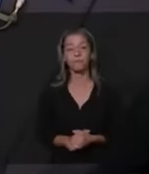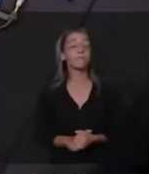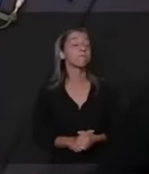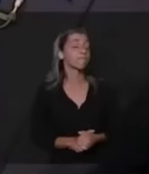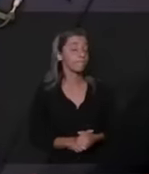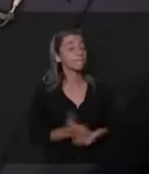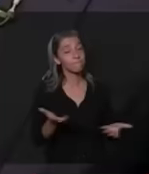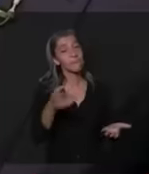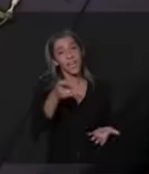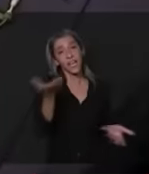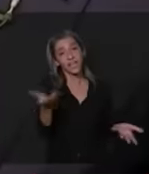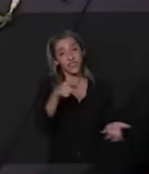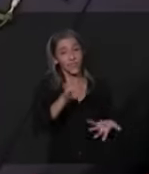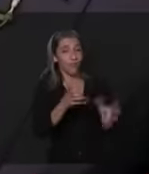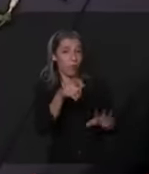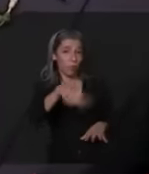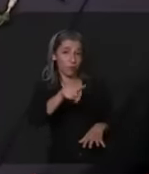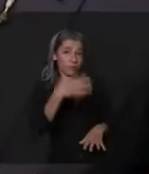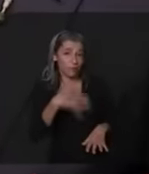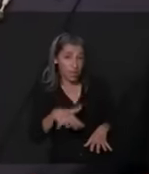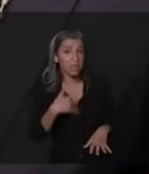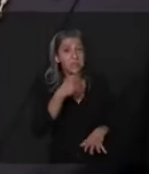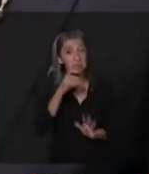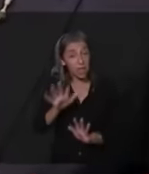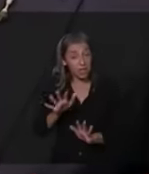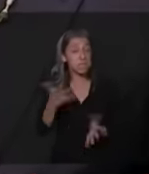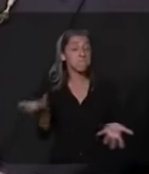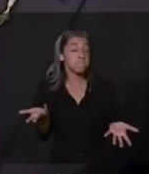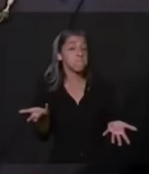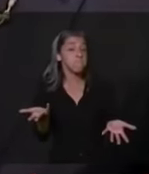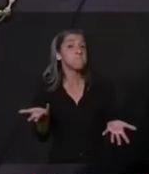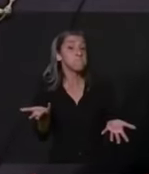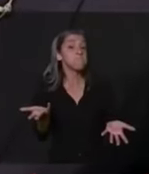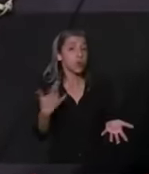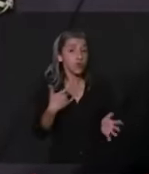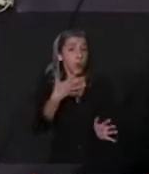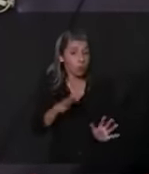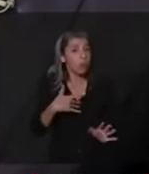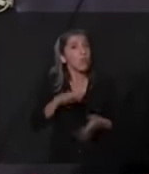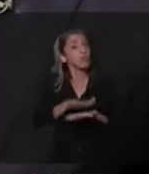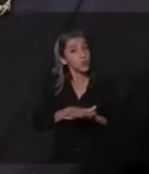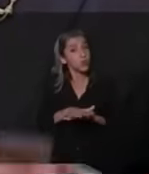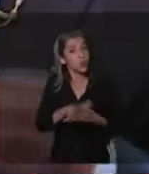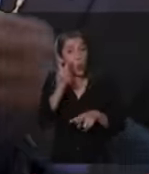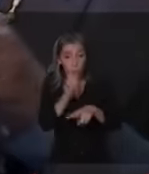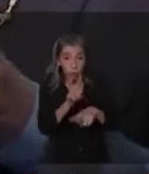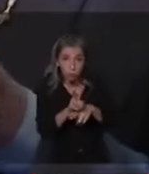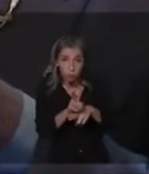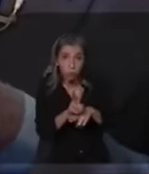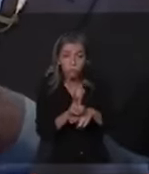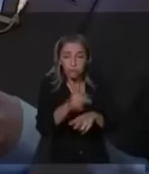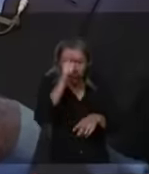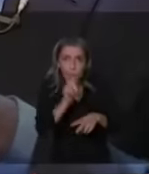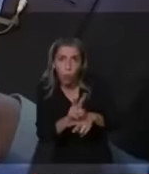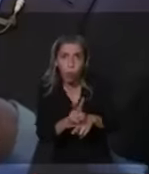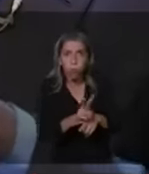cuando las cosas se hacen bien yo las reconozco. Y la verdad es que reconozco que lo que has hecho en materia de seguridad en Tigre es bueno y que querer extenderlo al